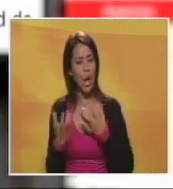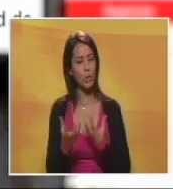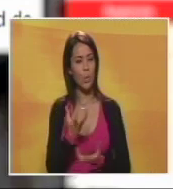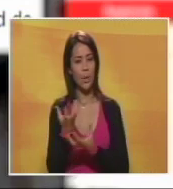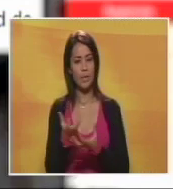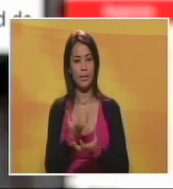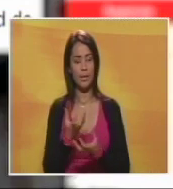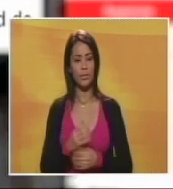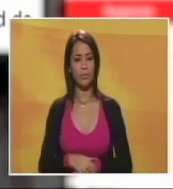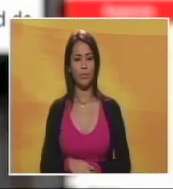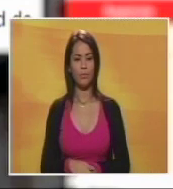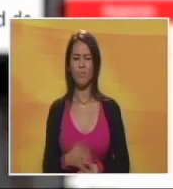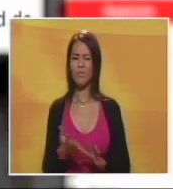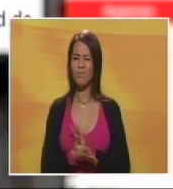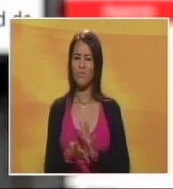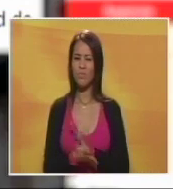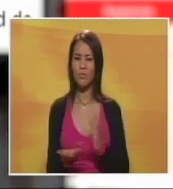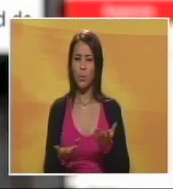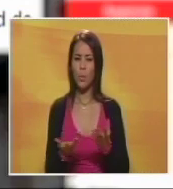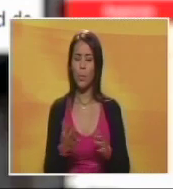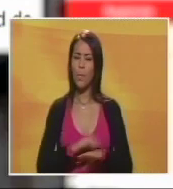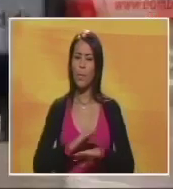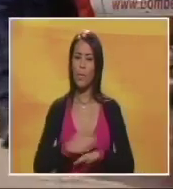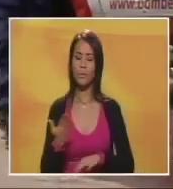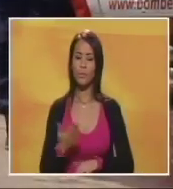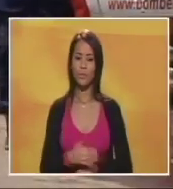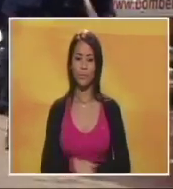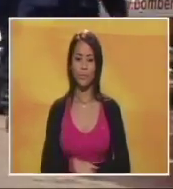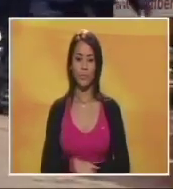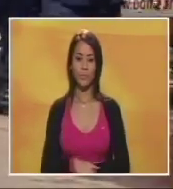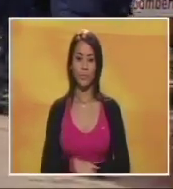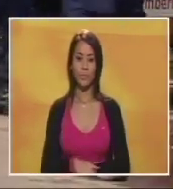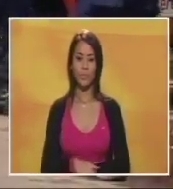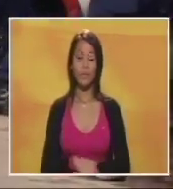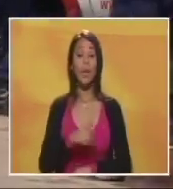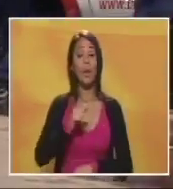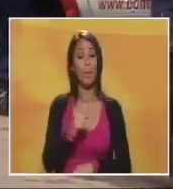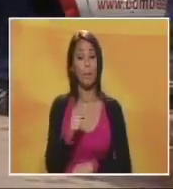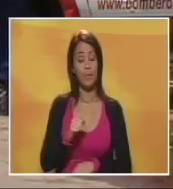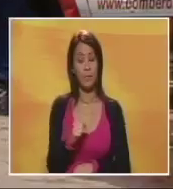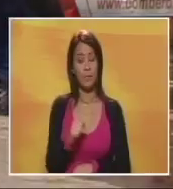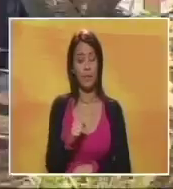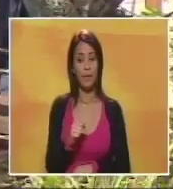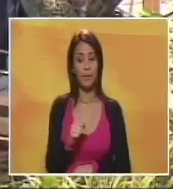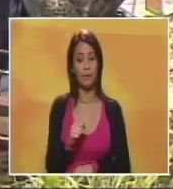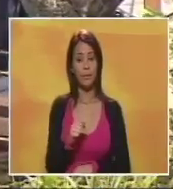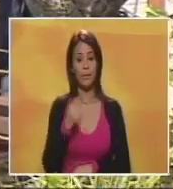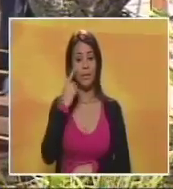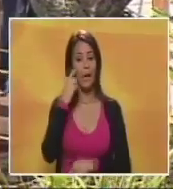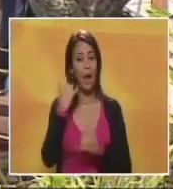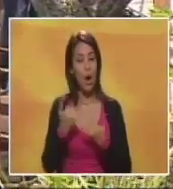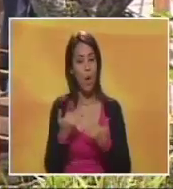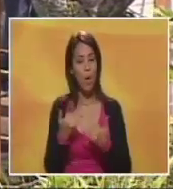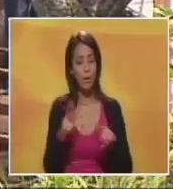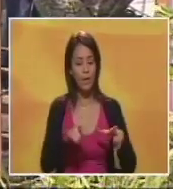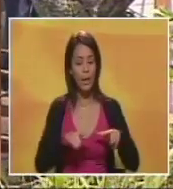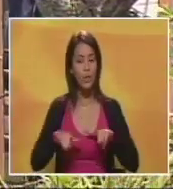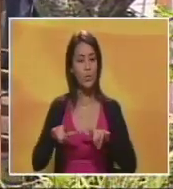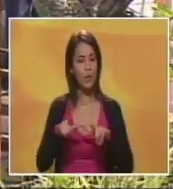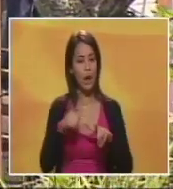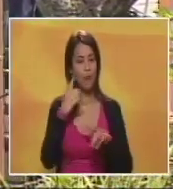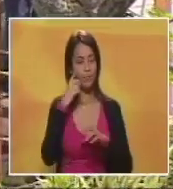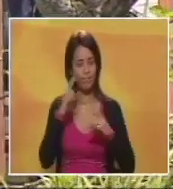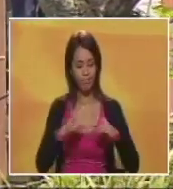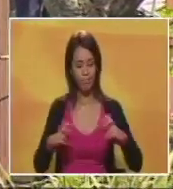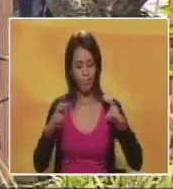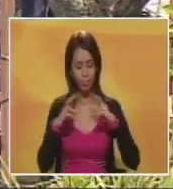incendio con el fin de determinar las causas. Por tanto, los cuerpos policiales de investigación se encuentran en el lugar realizando